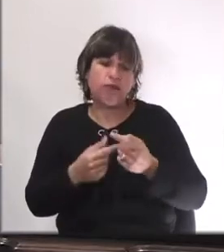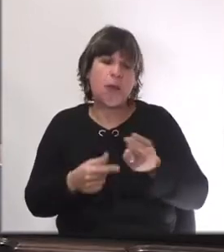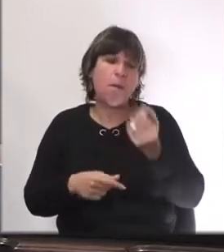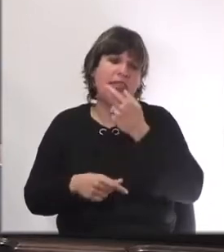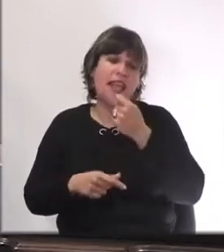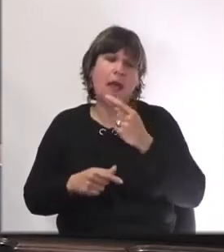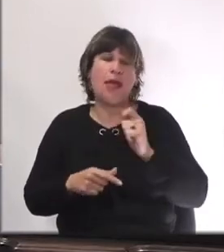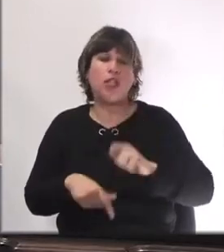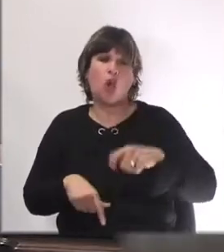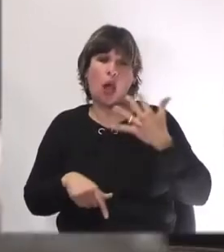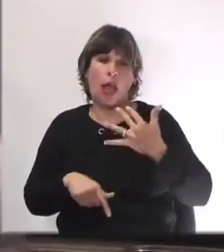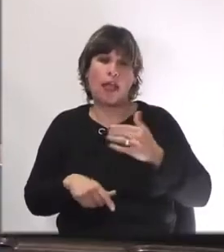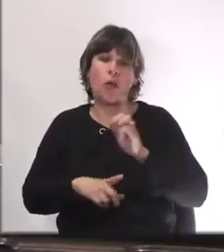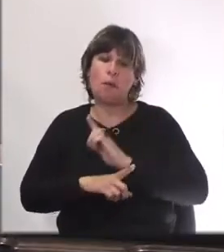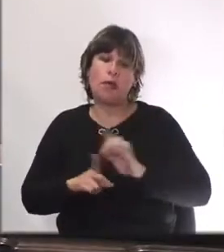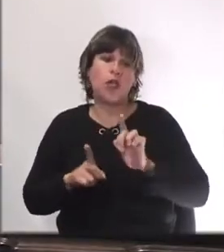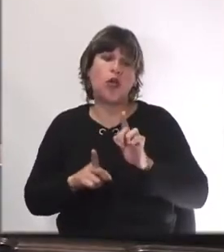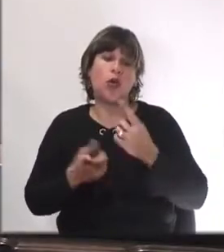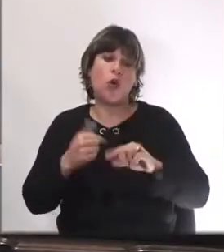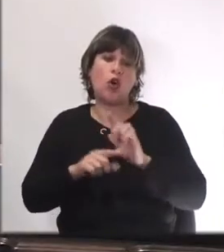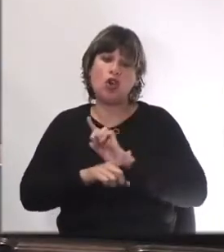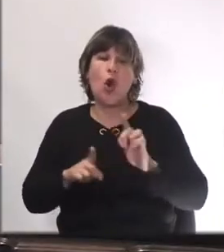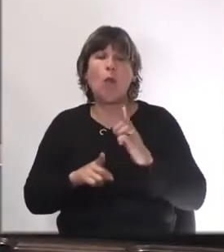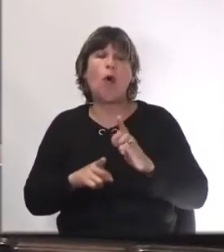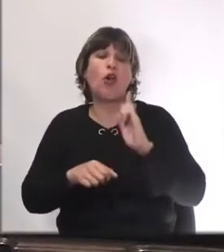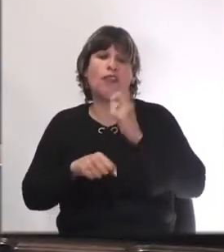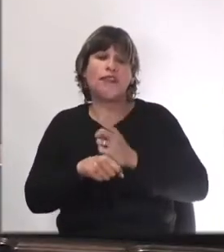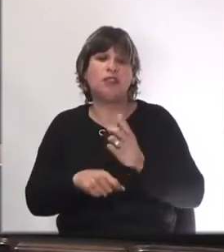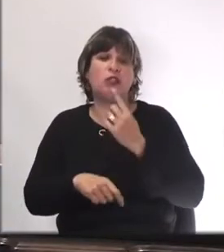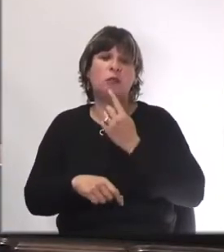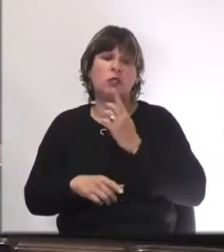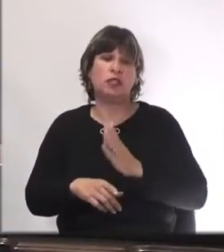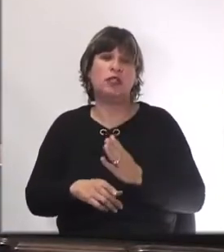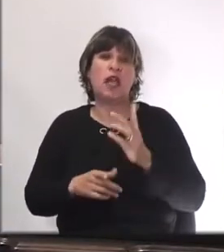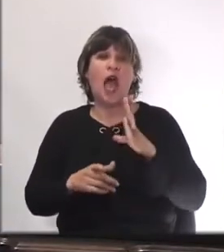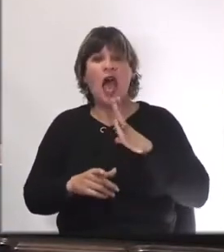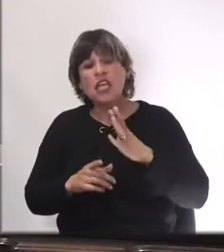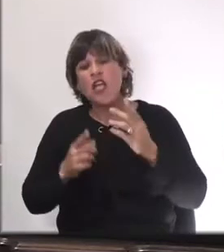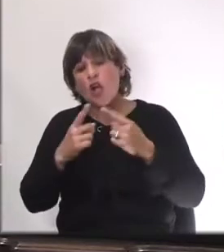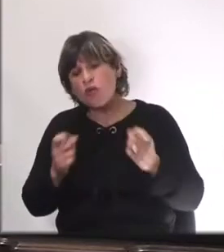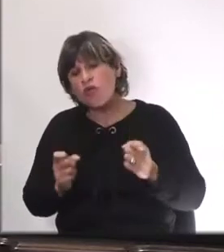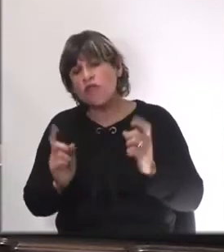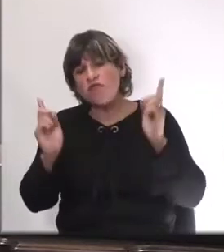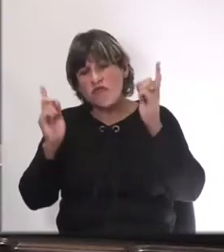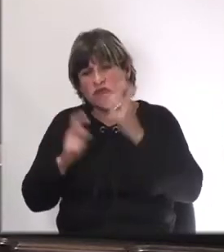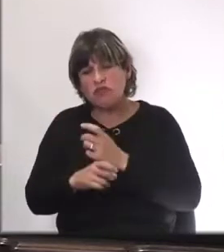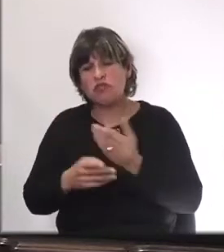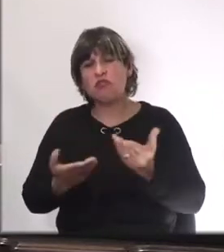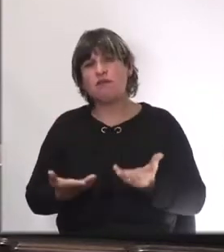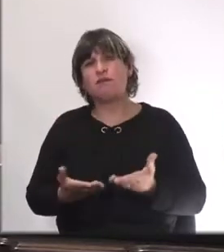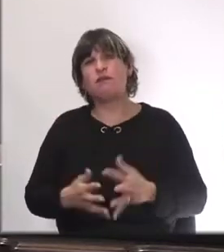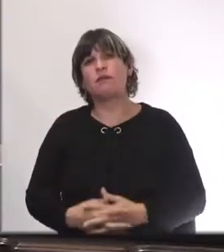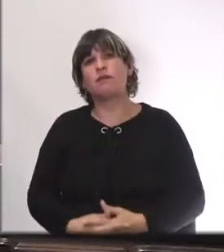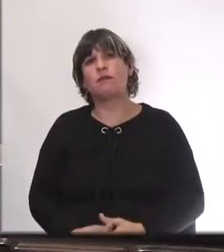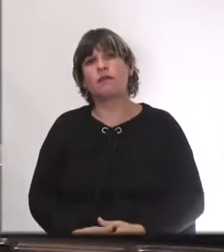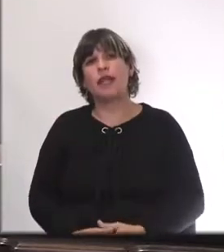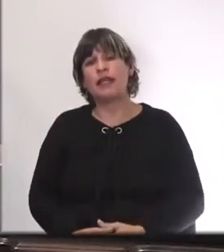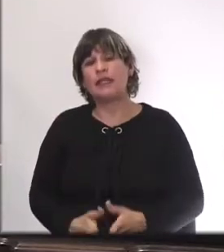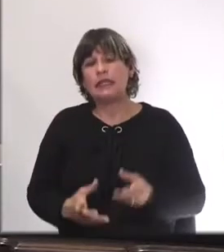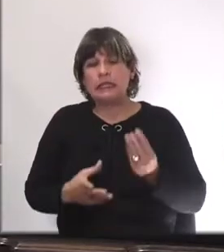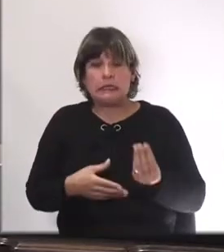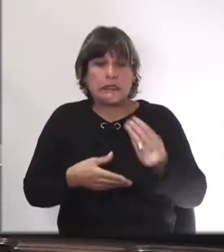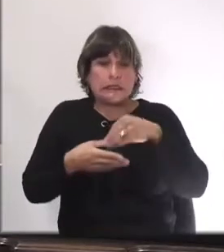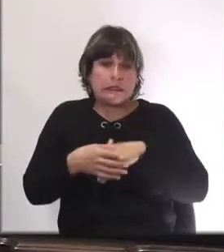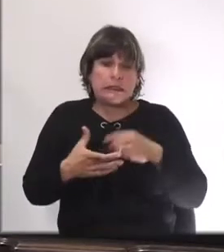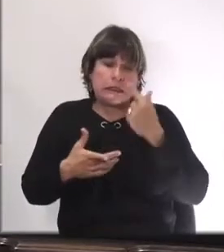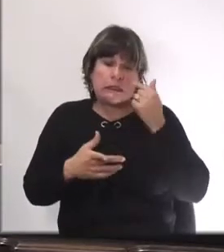de política. Y hay cosas que son muy difíciles de meter en la